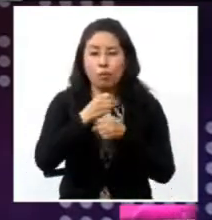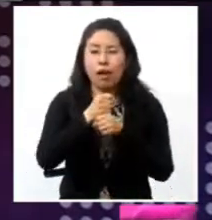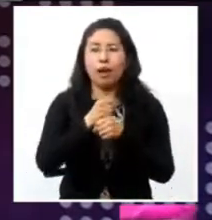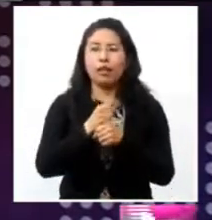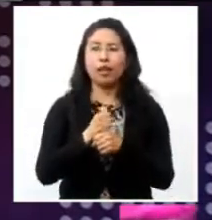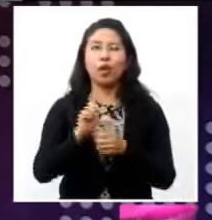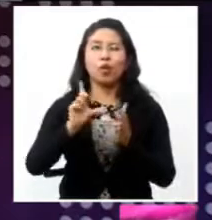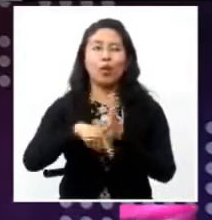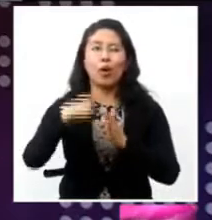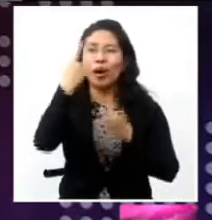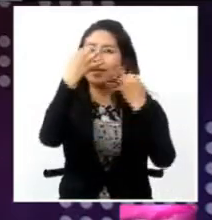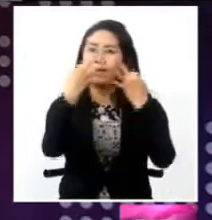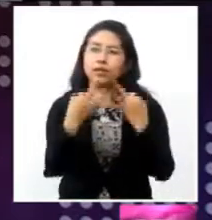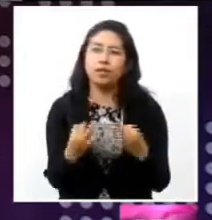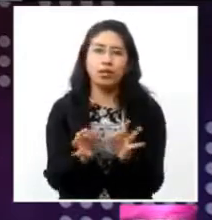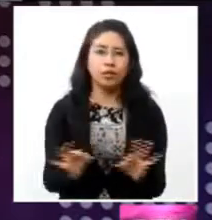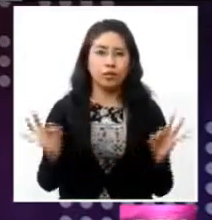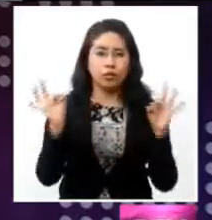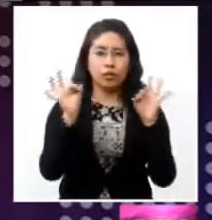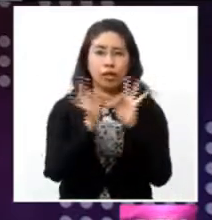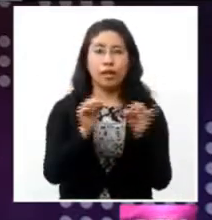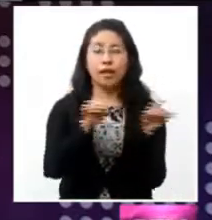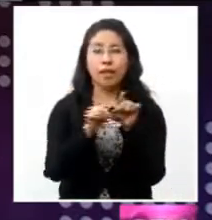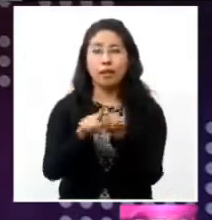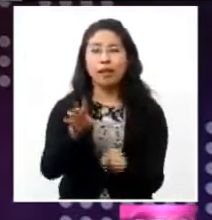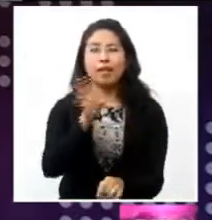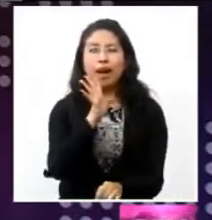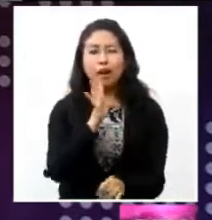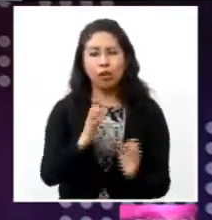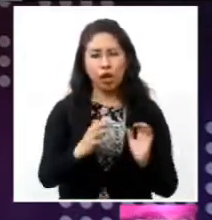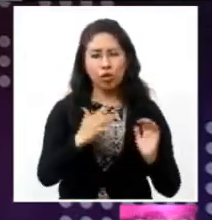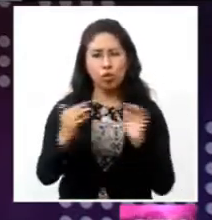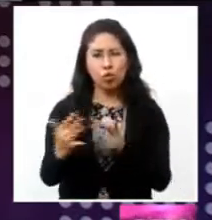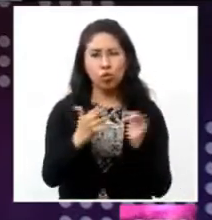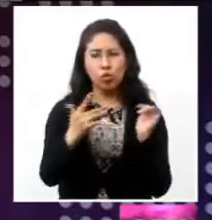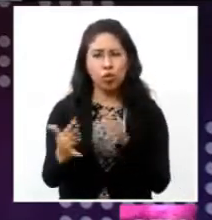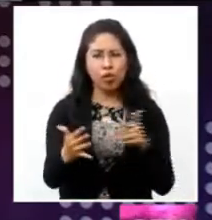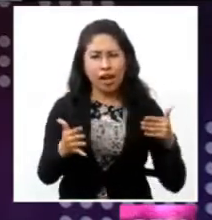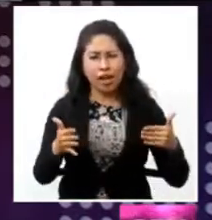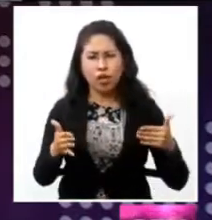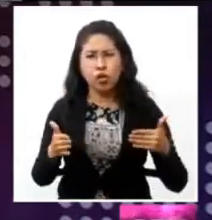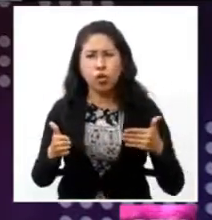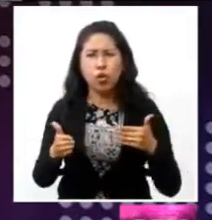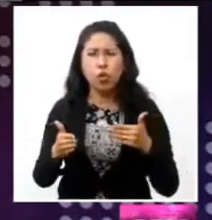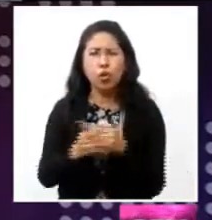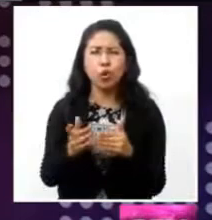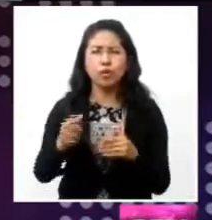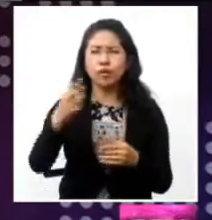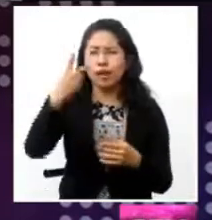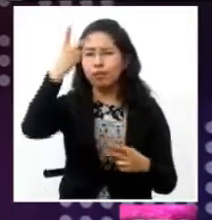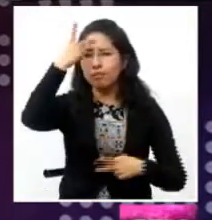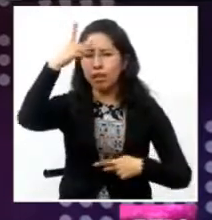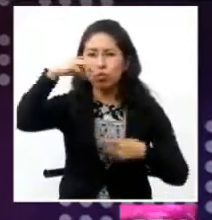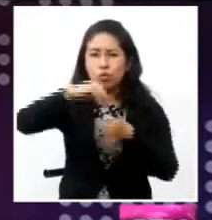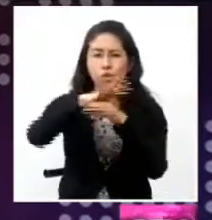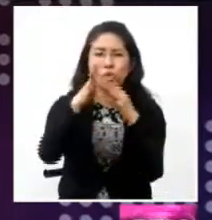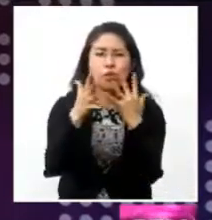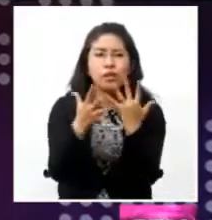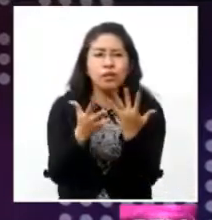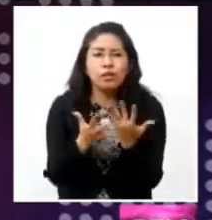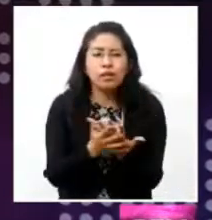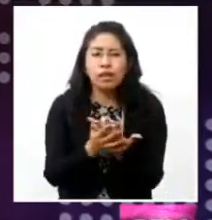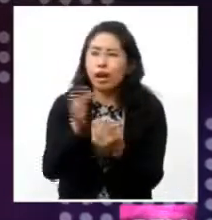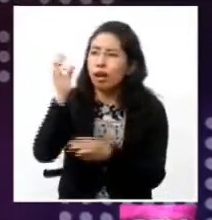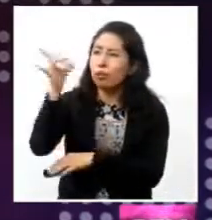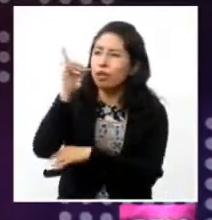adelante. Resaltó también lo que ha ocurrido en esta lucha sin cuartel contra el virus, que invadió no solo el país, sino el